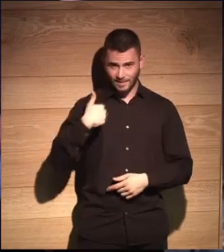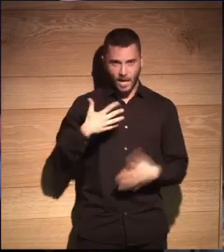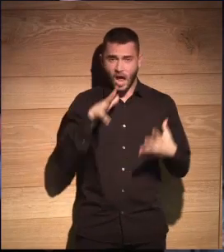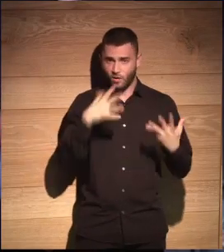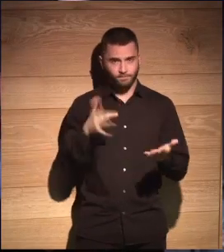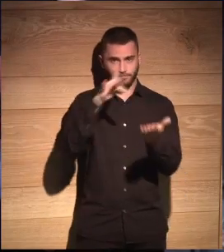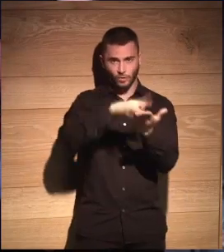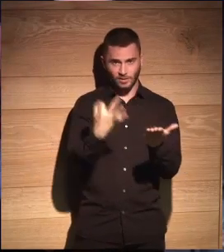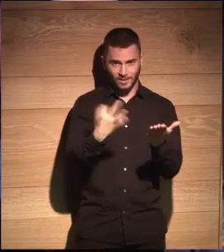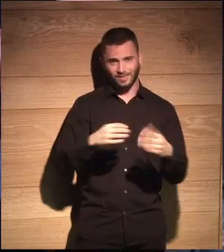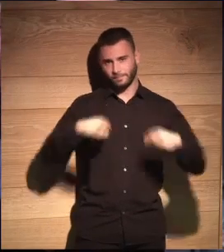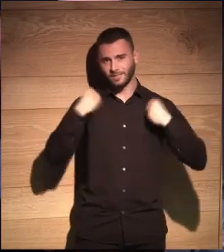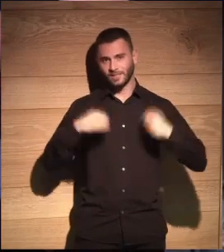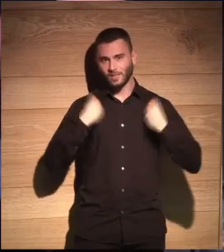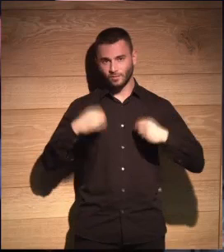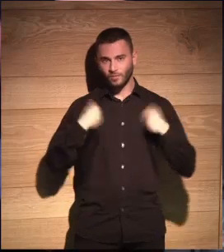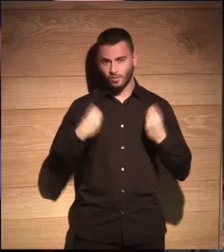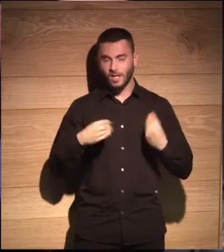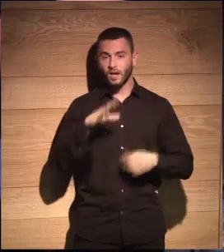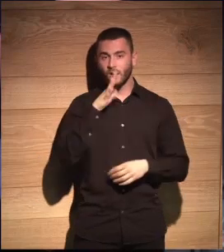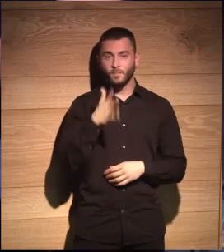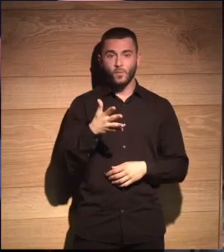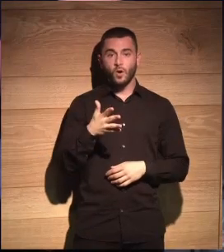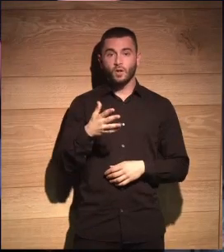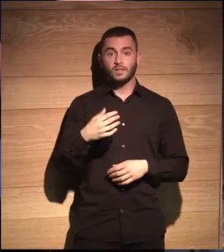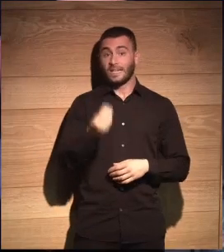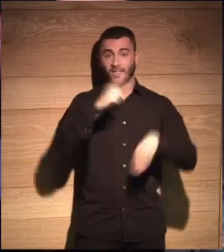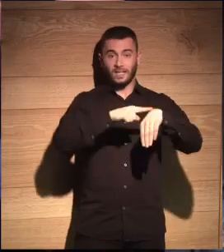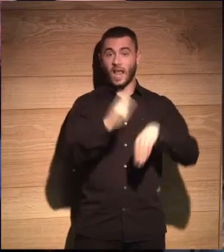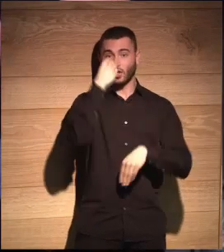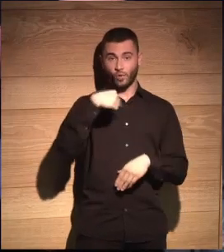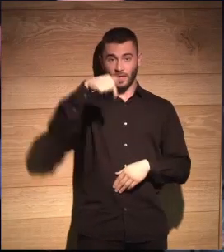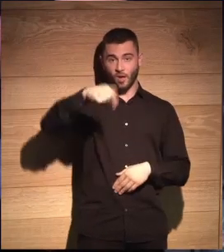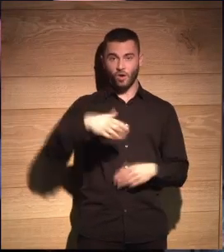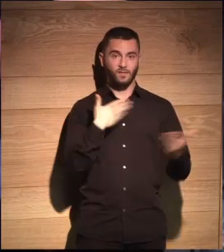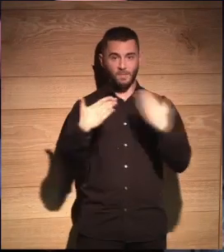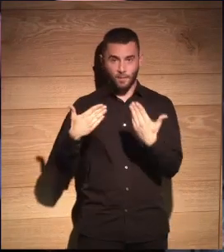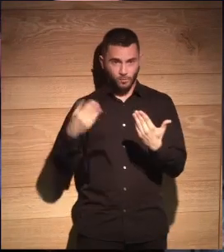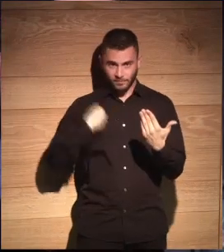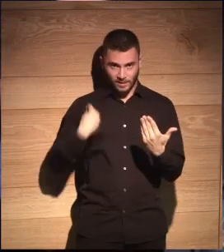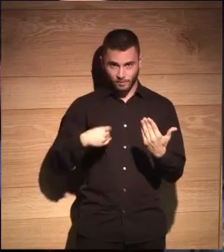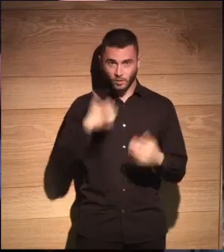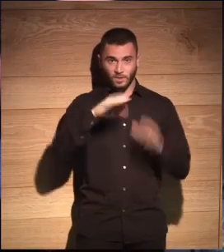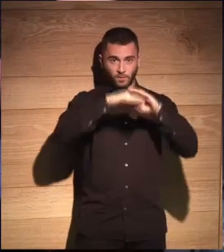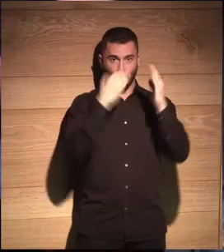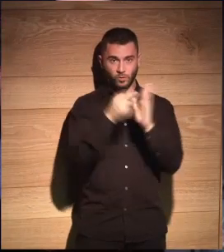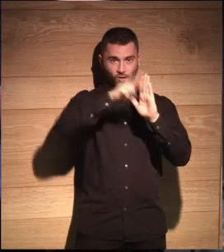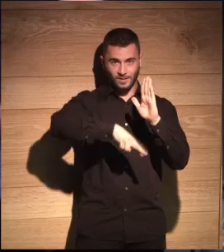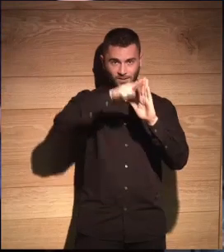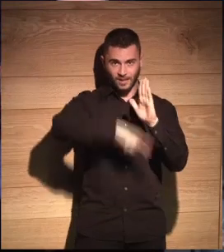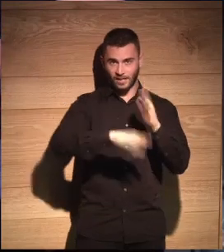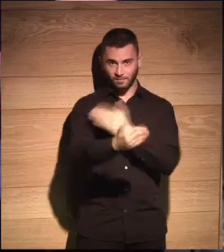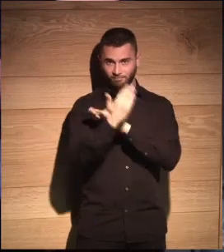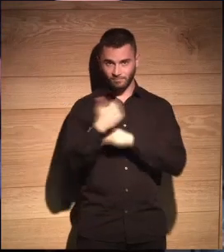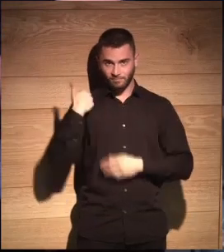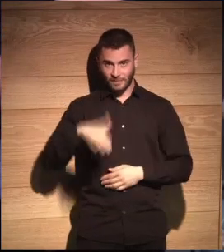porque en realidad es un poco lo que comentábamos también en la comida. Esto de que te den un mundo ya hecho, con unas reglas ya preestablecidas y